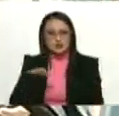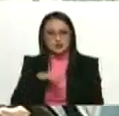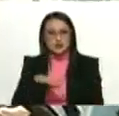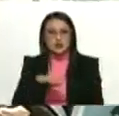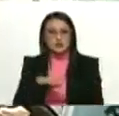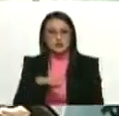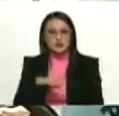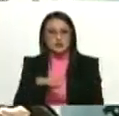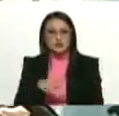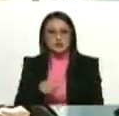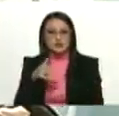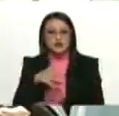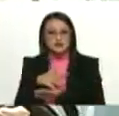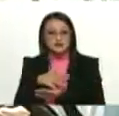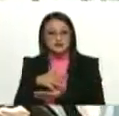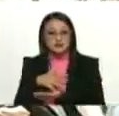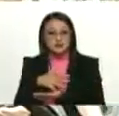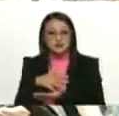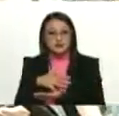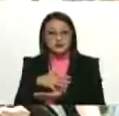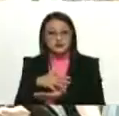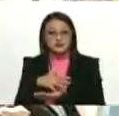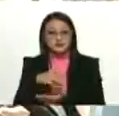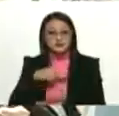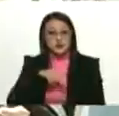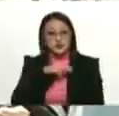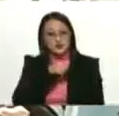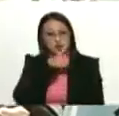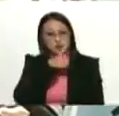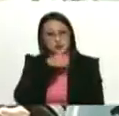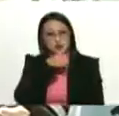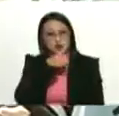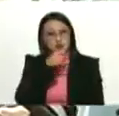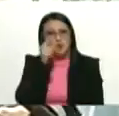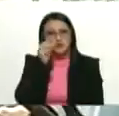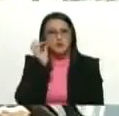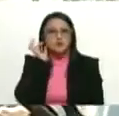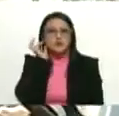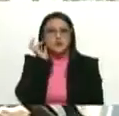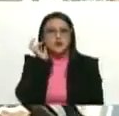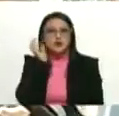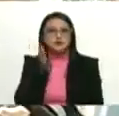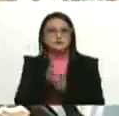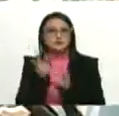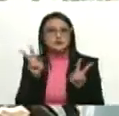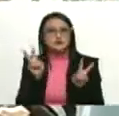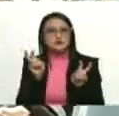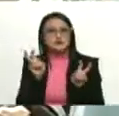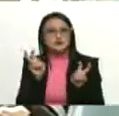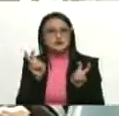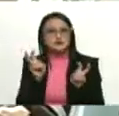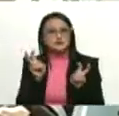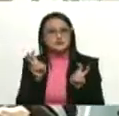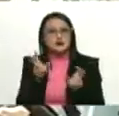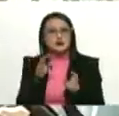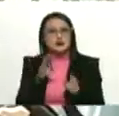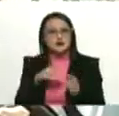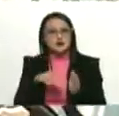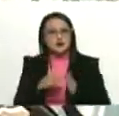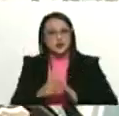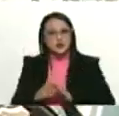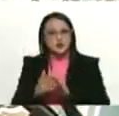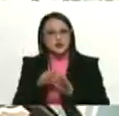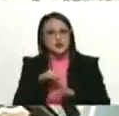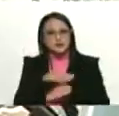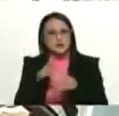Y los más vulnerables, obviamente, son nuestros abuelos, son nuestras abuelas. Y en este sentido pueden contar ustedes como comunidad con